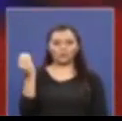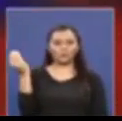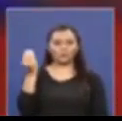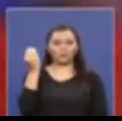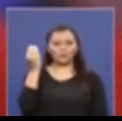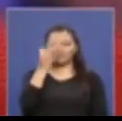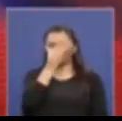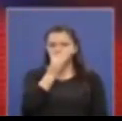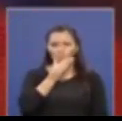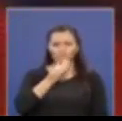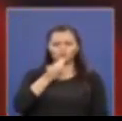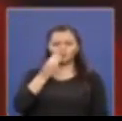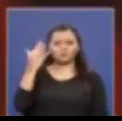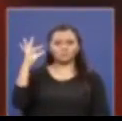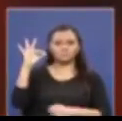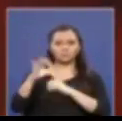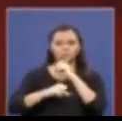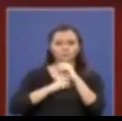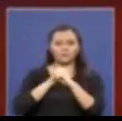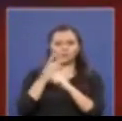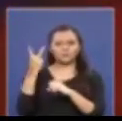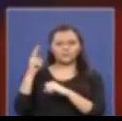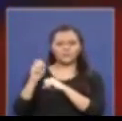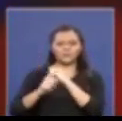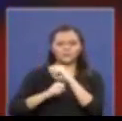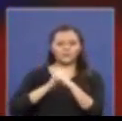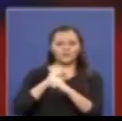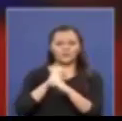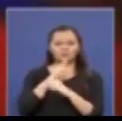joven, guapísima, 19 años, 20 añitos,